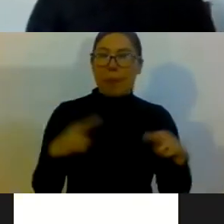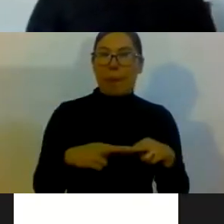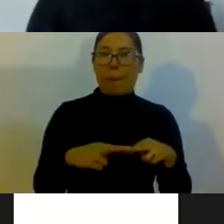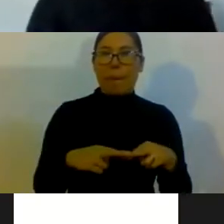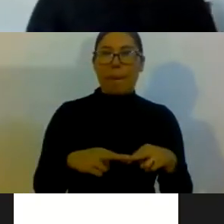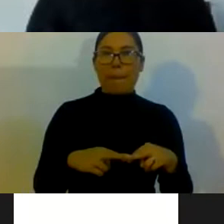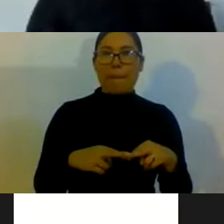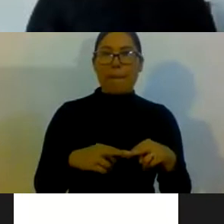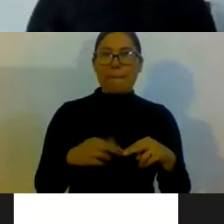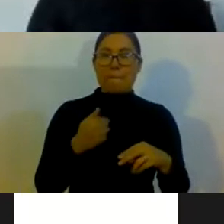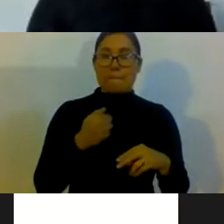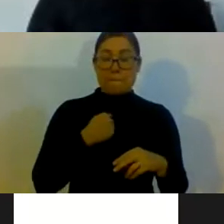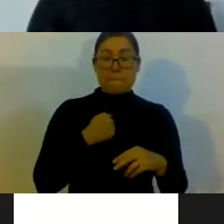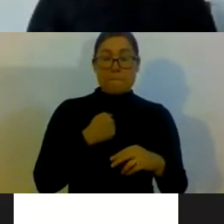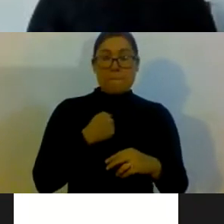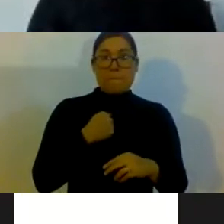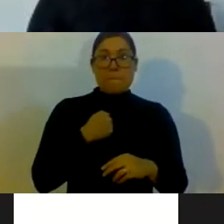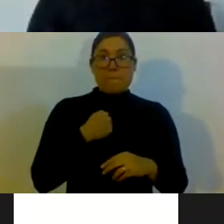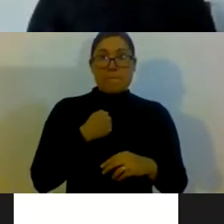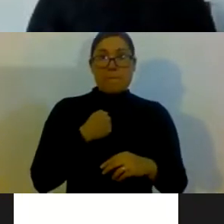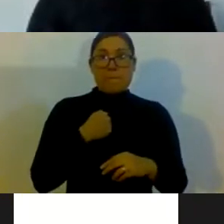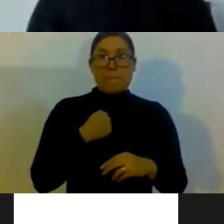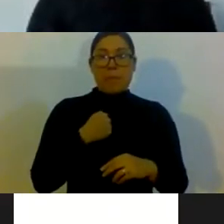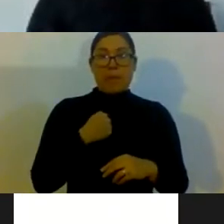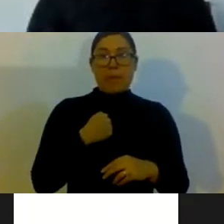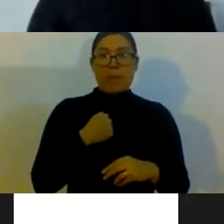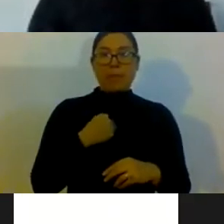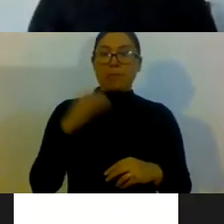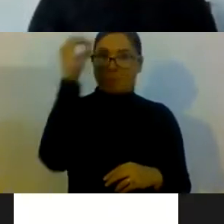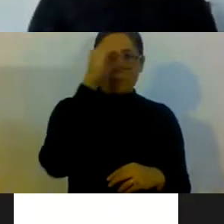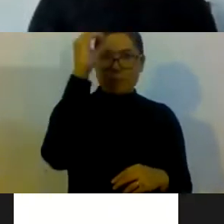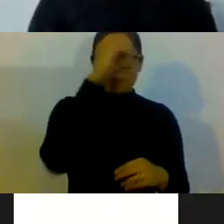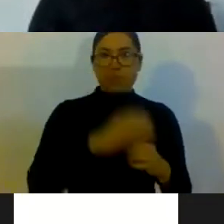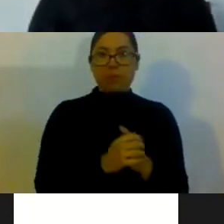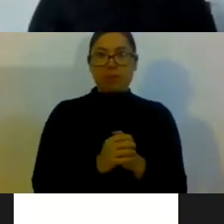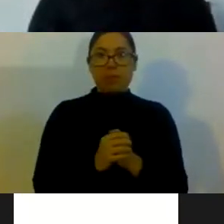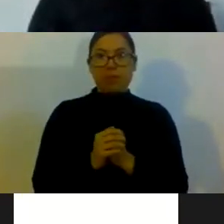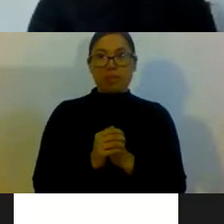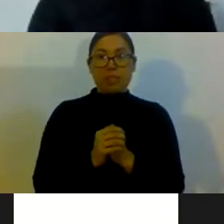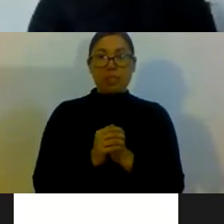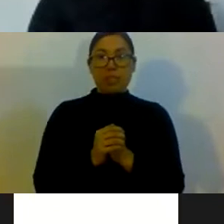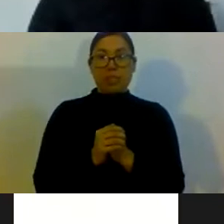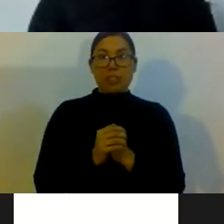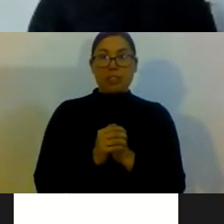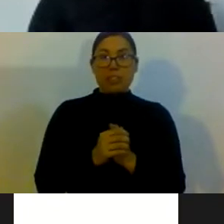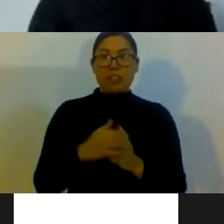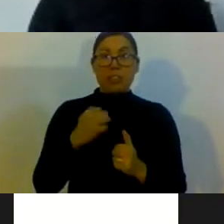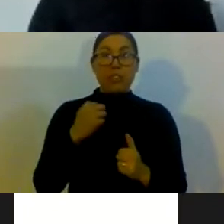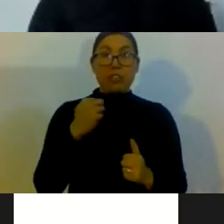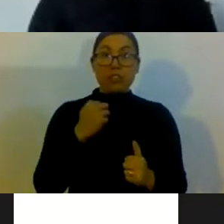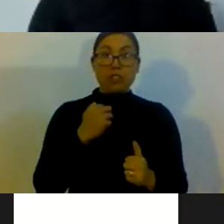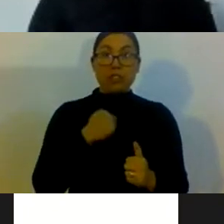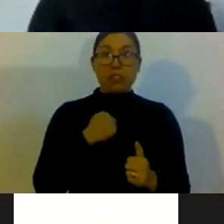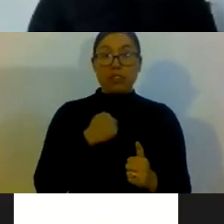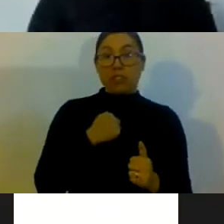gracias. Yo nada más tengo un comentario rapidísimo. Yo me inscribí a casi todos los cursos que están ofertando, pero